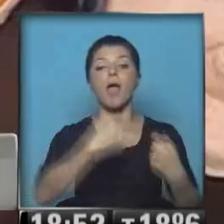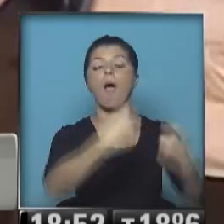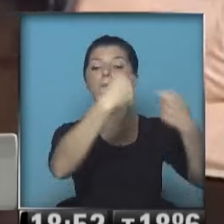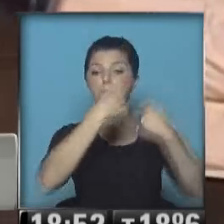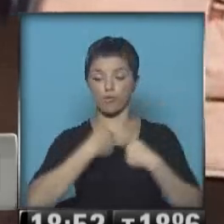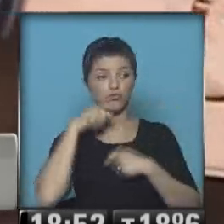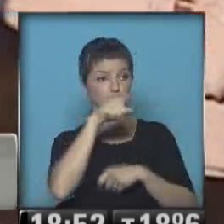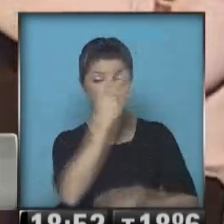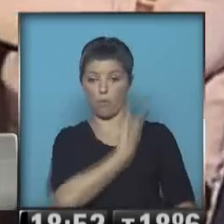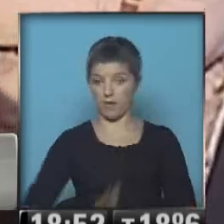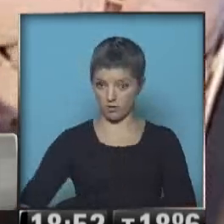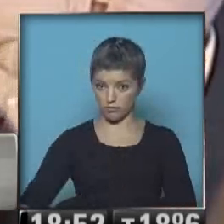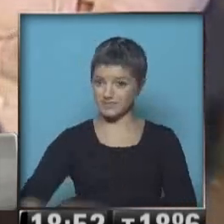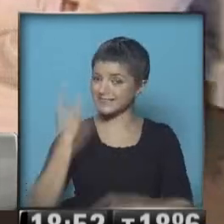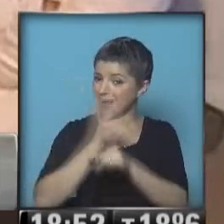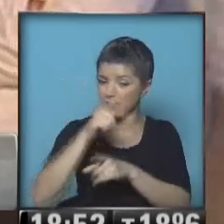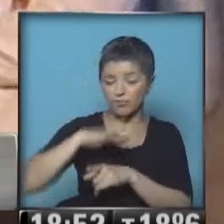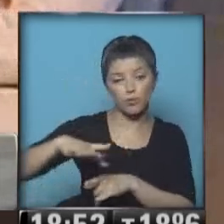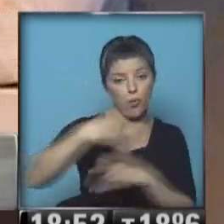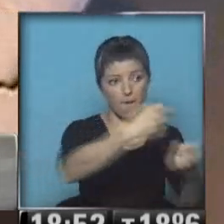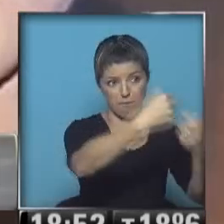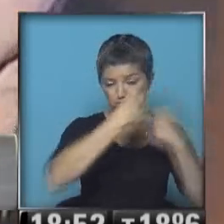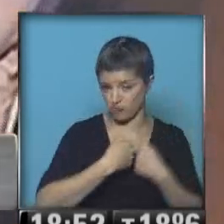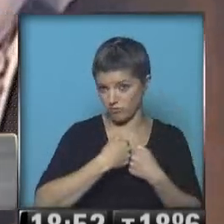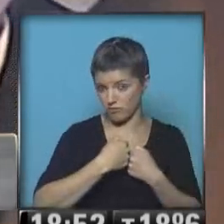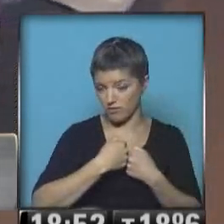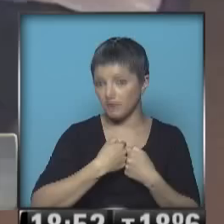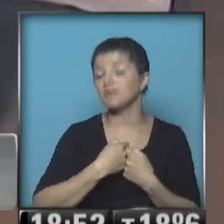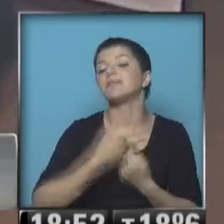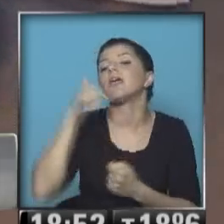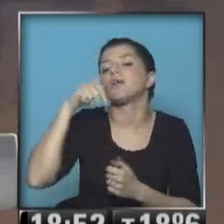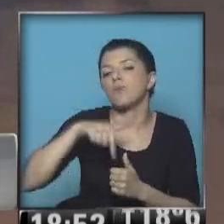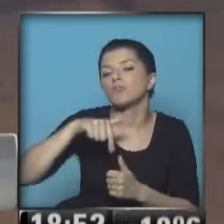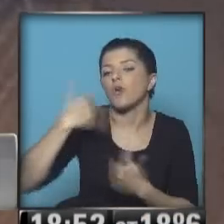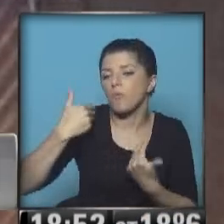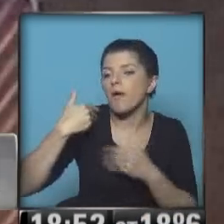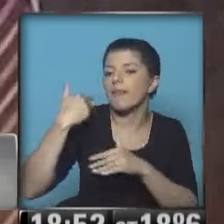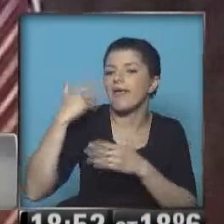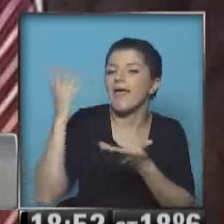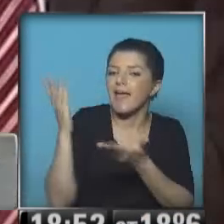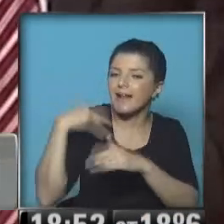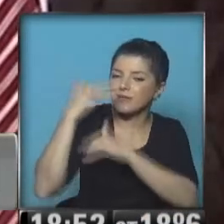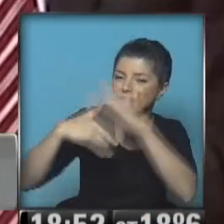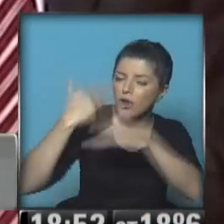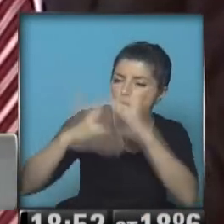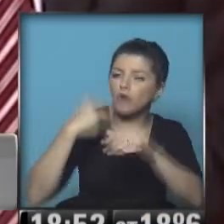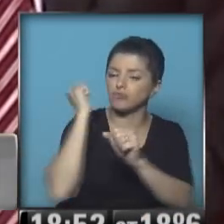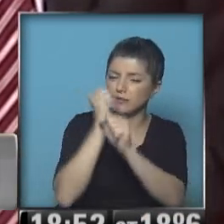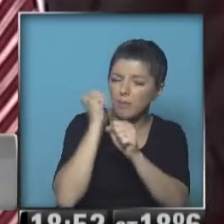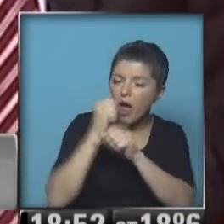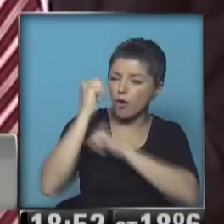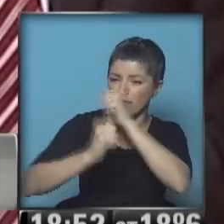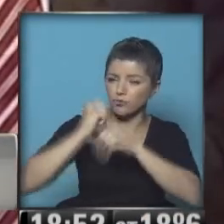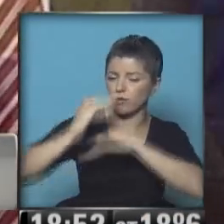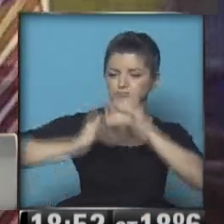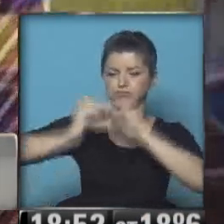su gestión. Esta ciudad también que hoy posibilita este crecimiento de la industria, del desarrollo, del trabajo, acá a